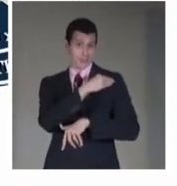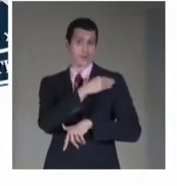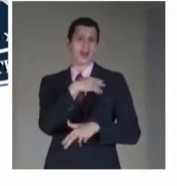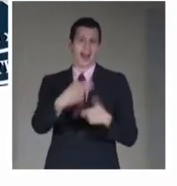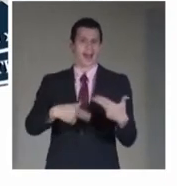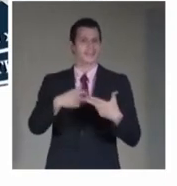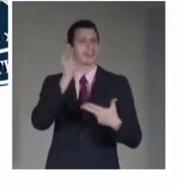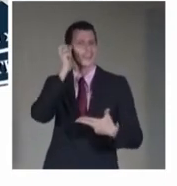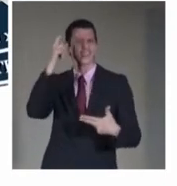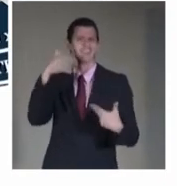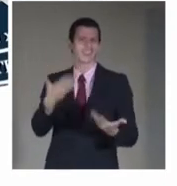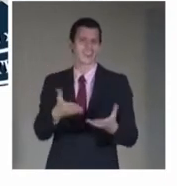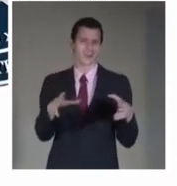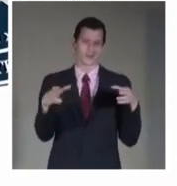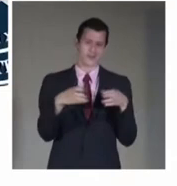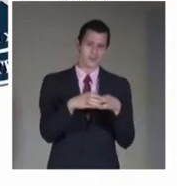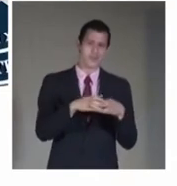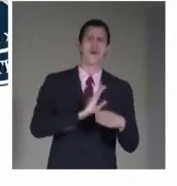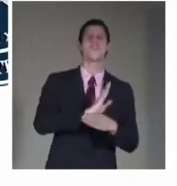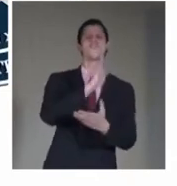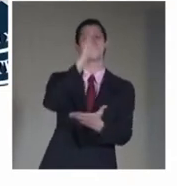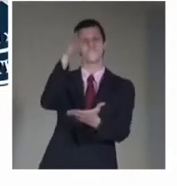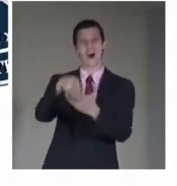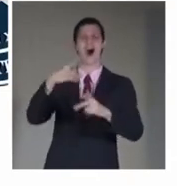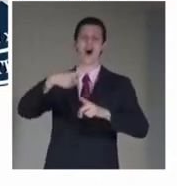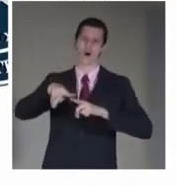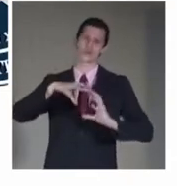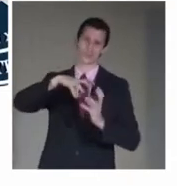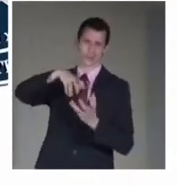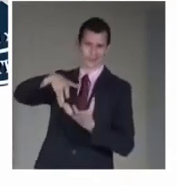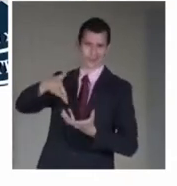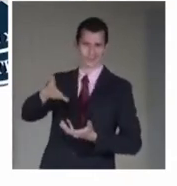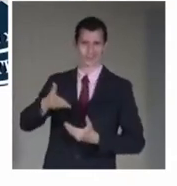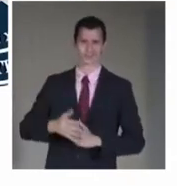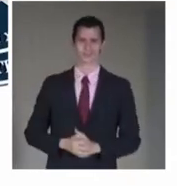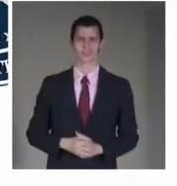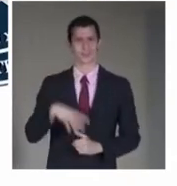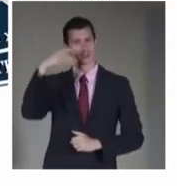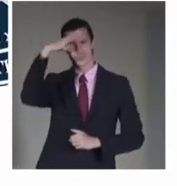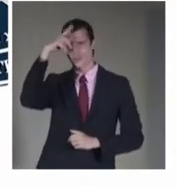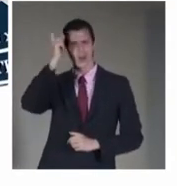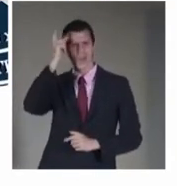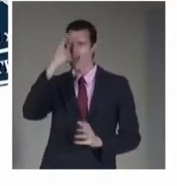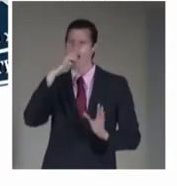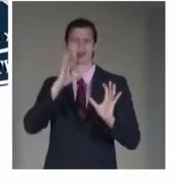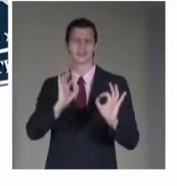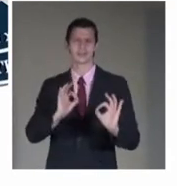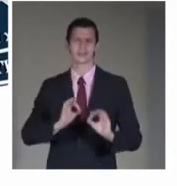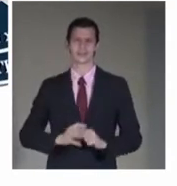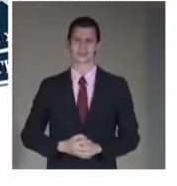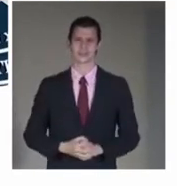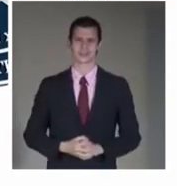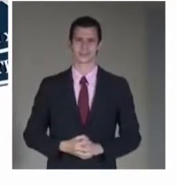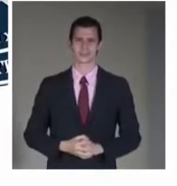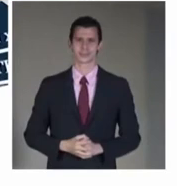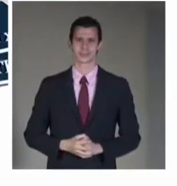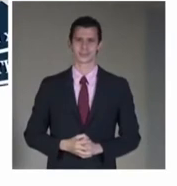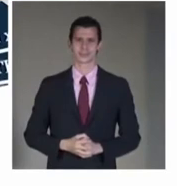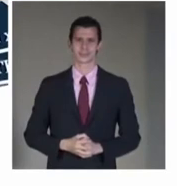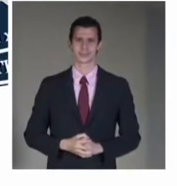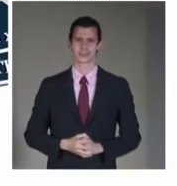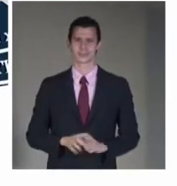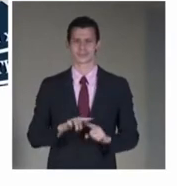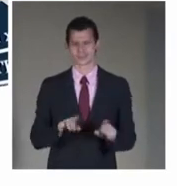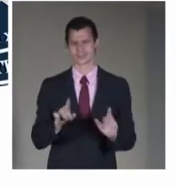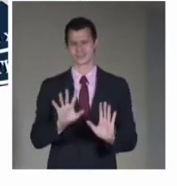para la guerra en el espacio como dijo el presidente throne cuando firmó su creatividad pero este comando espacial